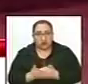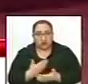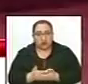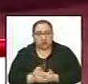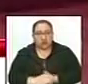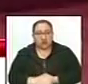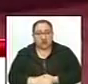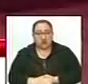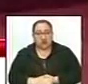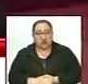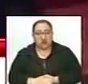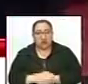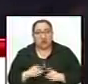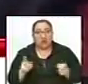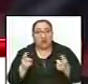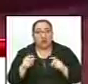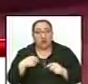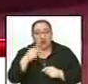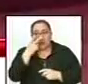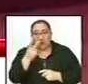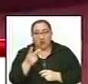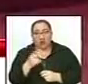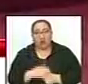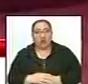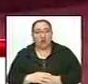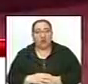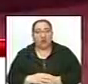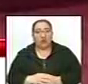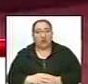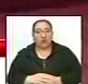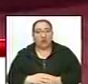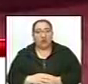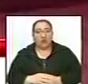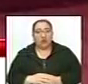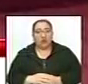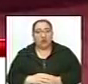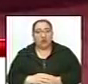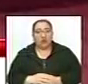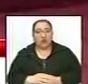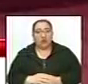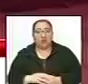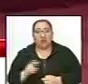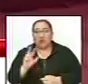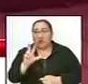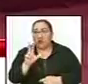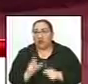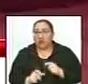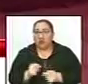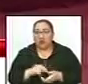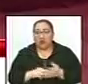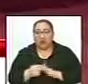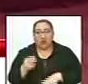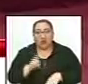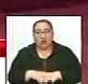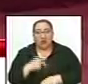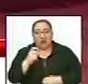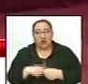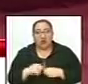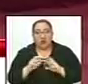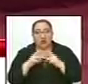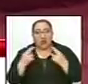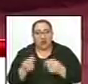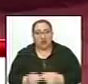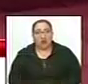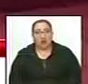entonces, presidente, cuando uno ve que de las tres personas que supuestamente participaron de una